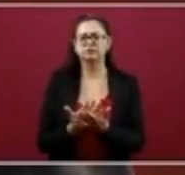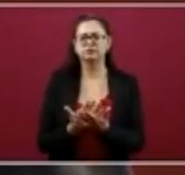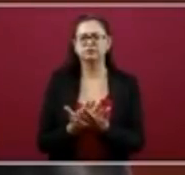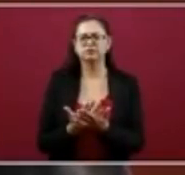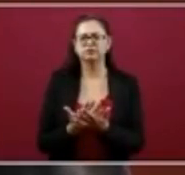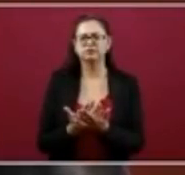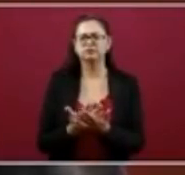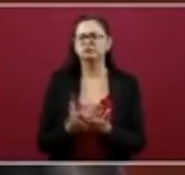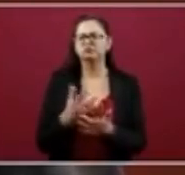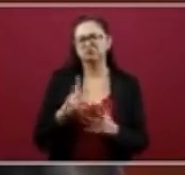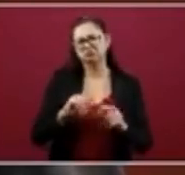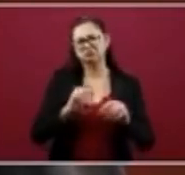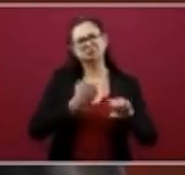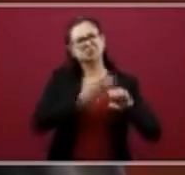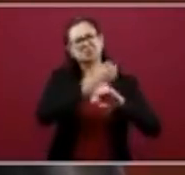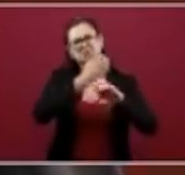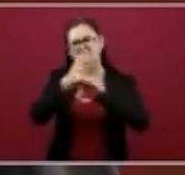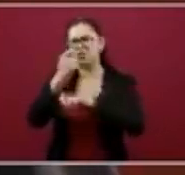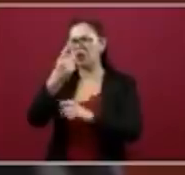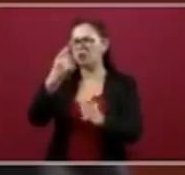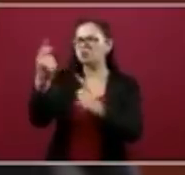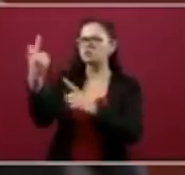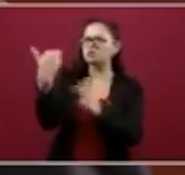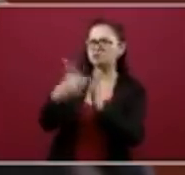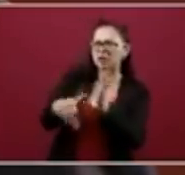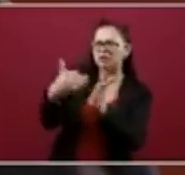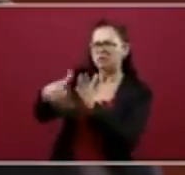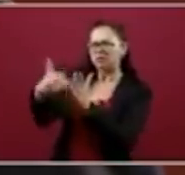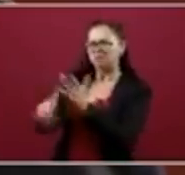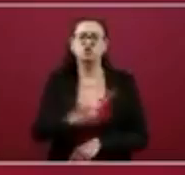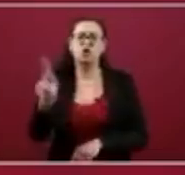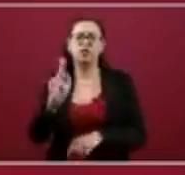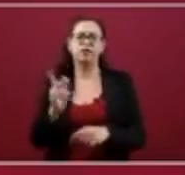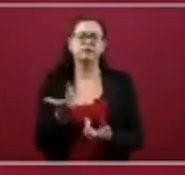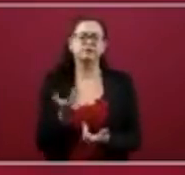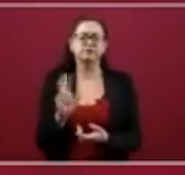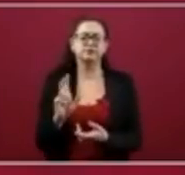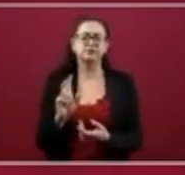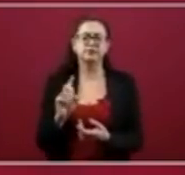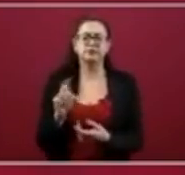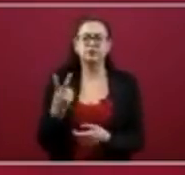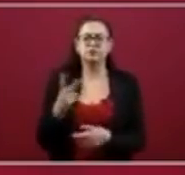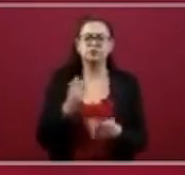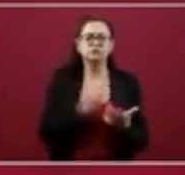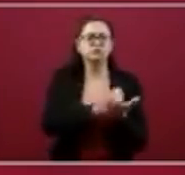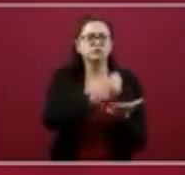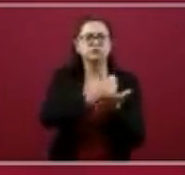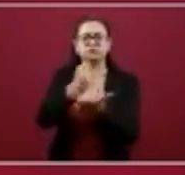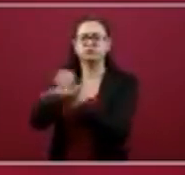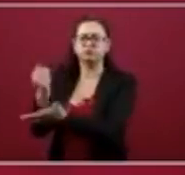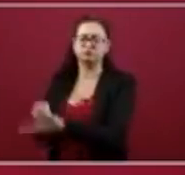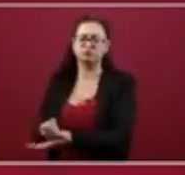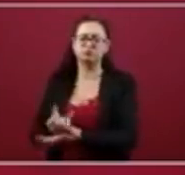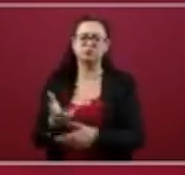en la mayoría de las legislaturas locales, porque se requiere